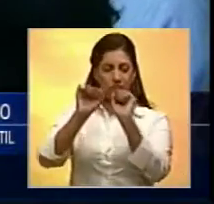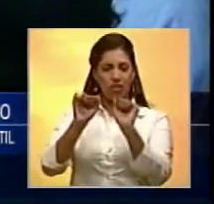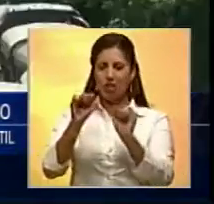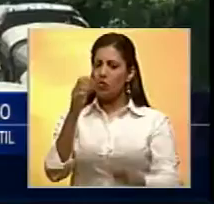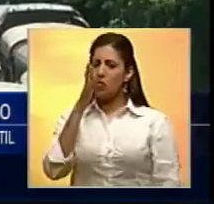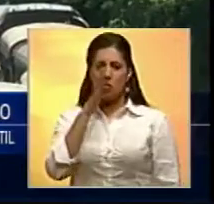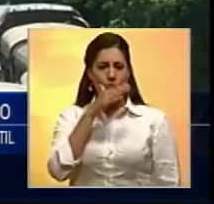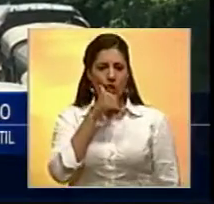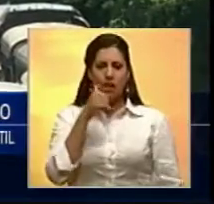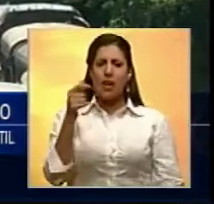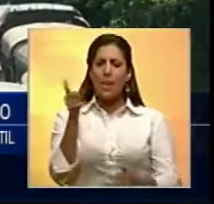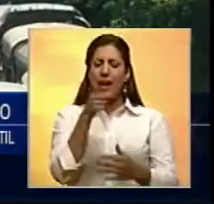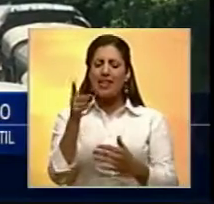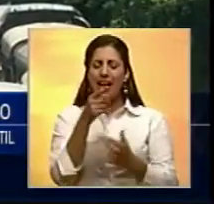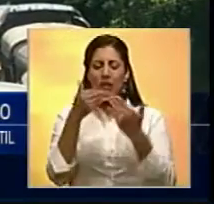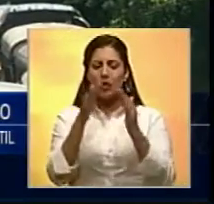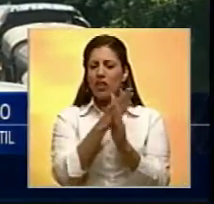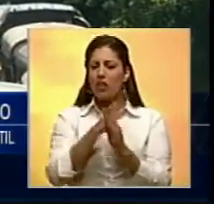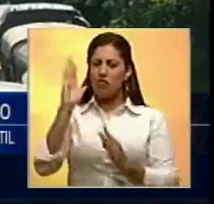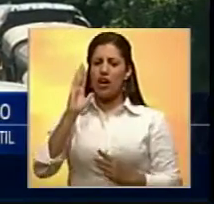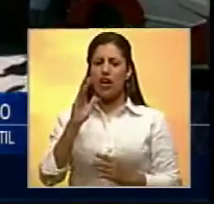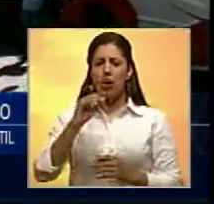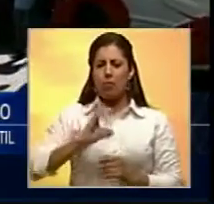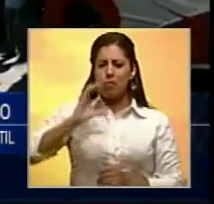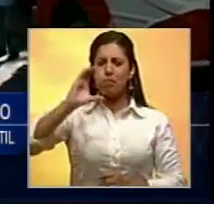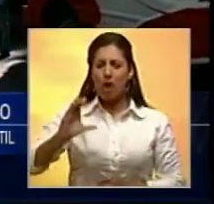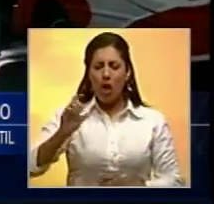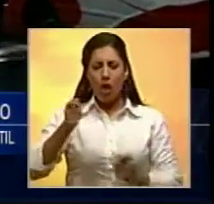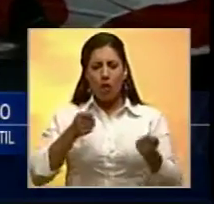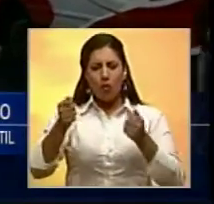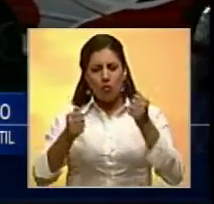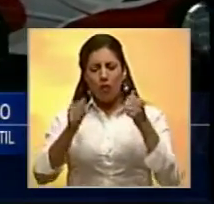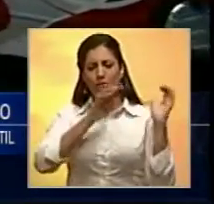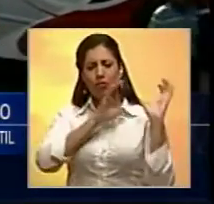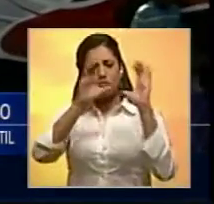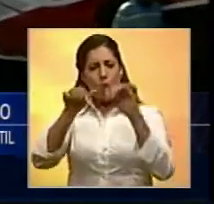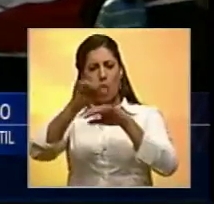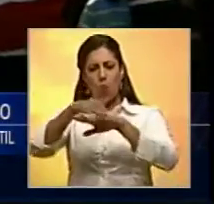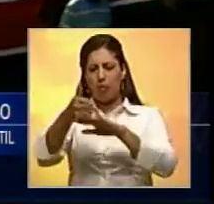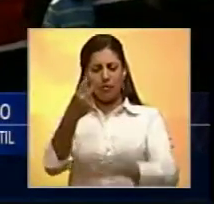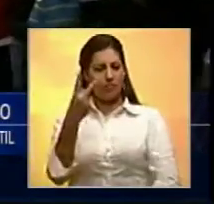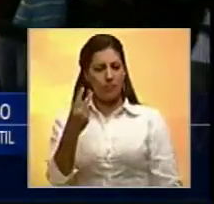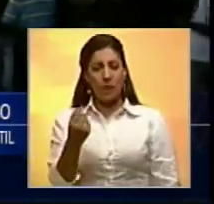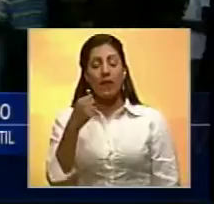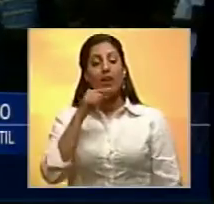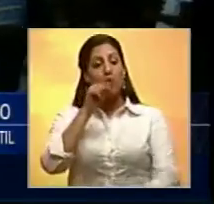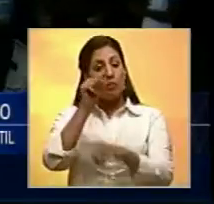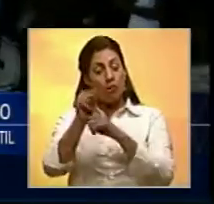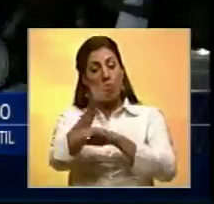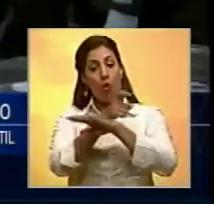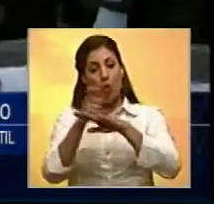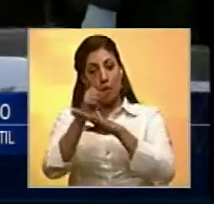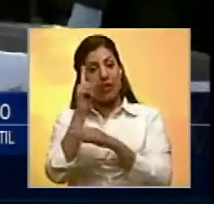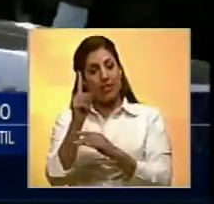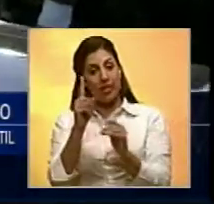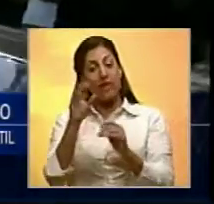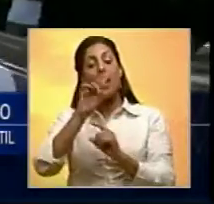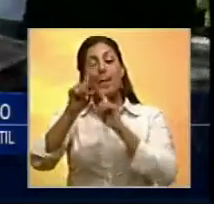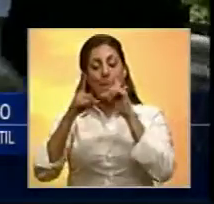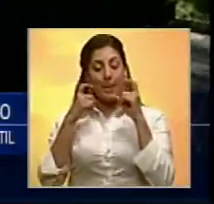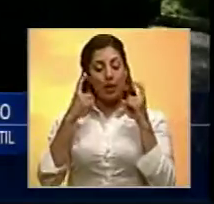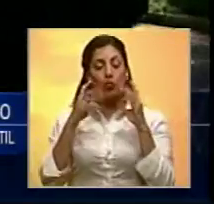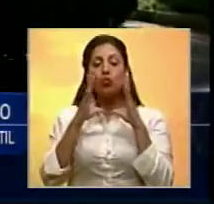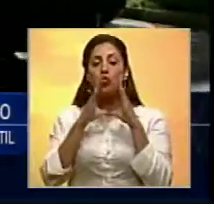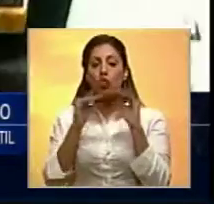eliminado el pasaje estudiantil, trasladando toda la carga a los conductores del transporte público. Exigen al gobierno que consulte todos